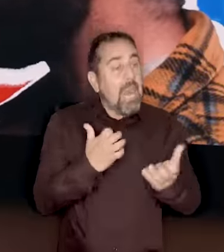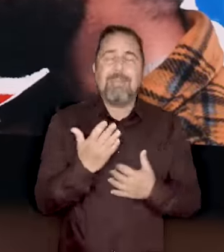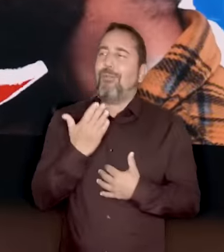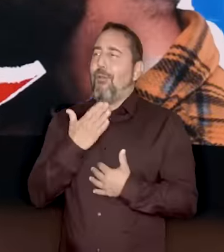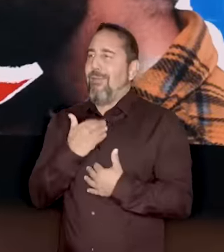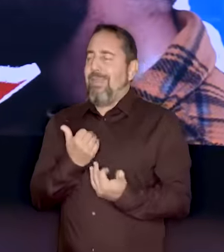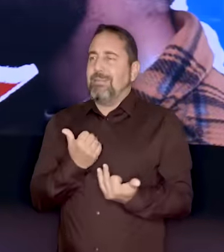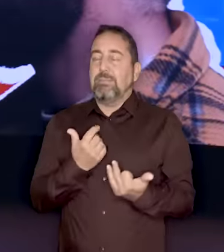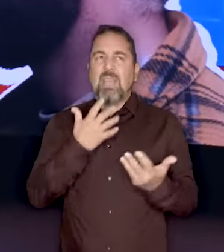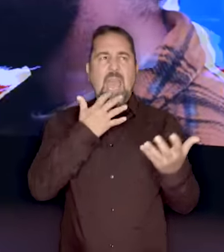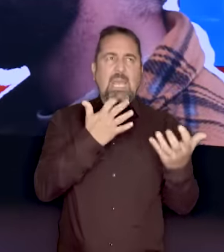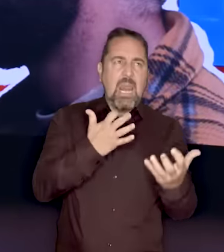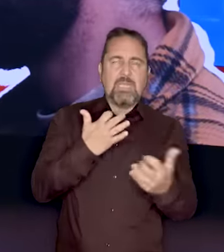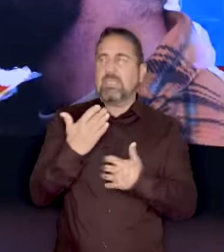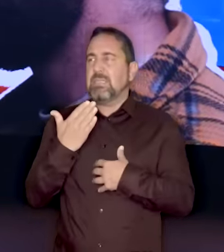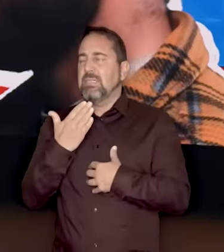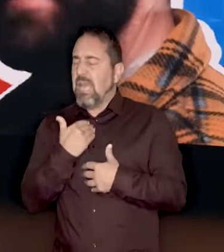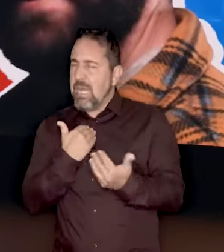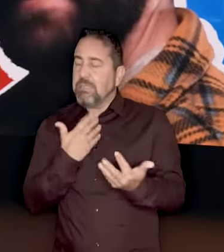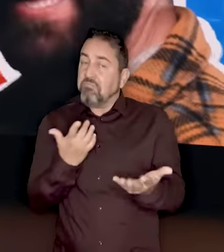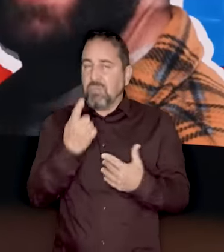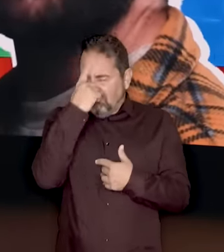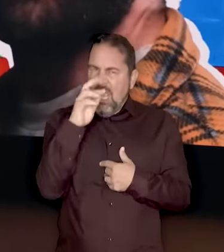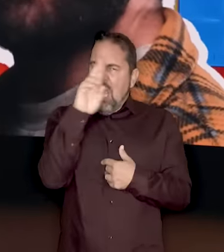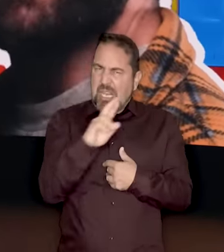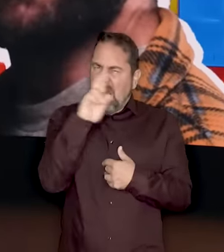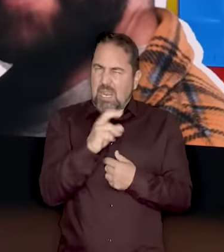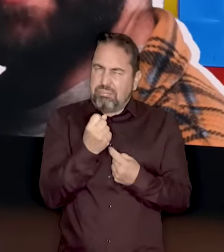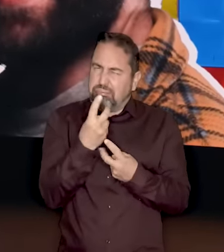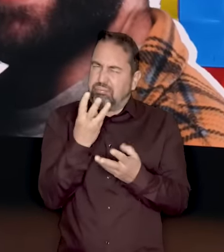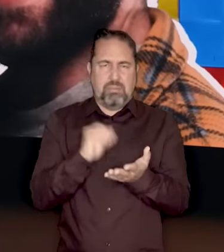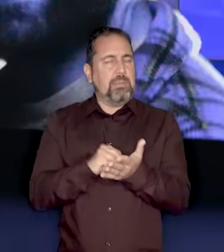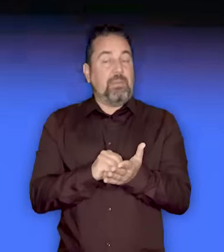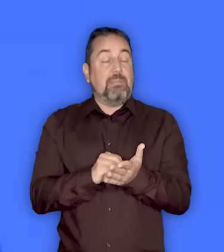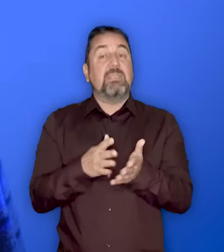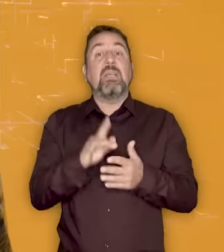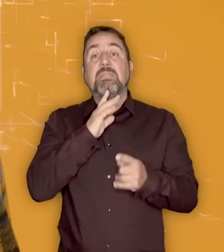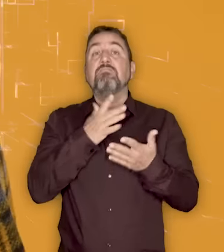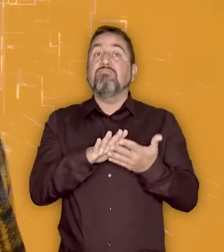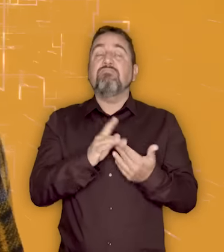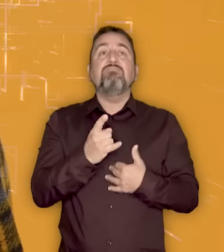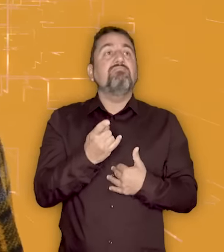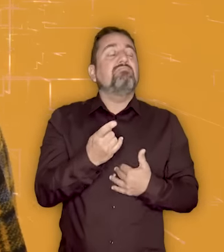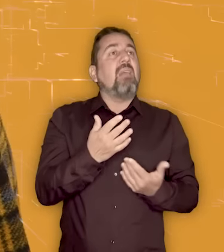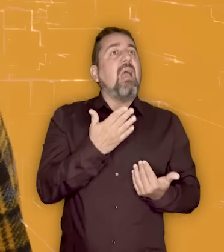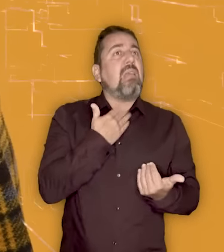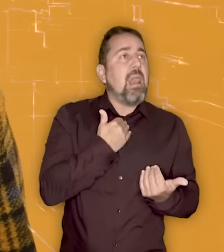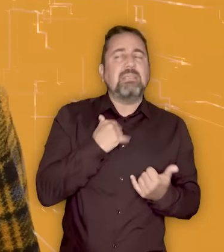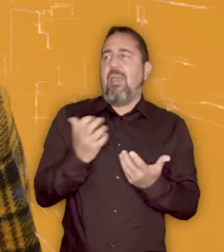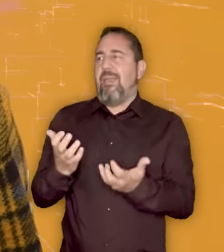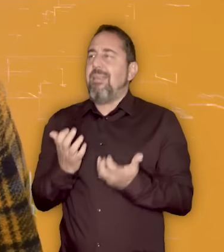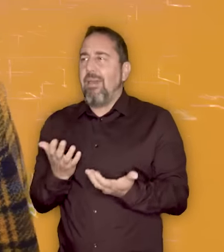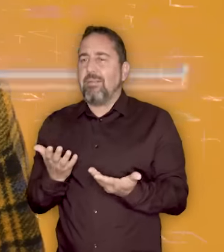Ganas. Con ganas. Ganas. Con ganas. Repítelo una y mil veces. Esto va de ganas y de